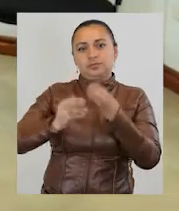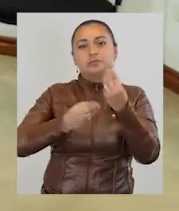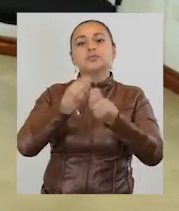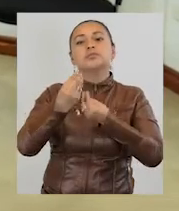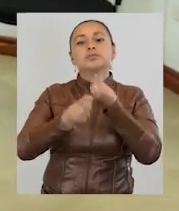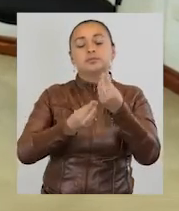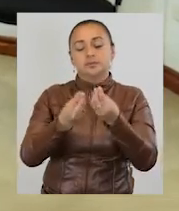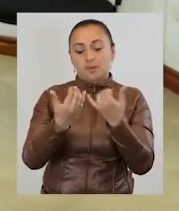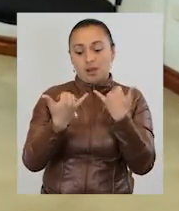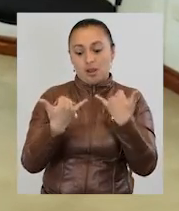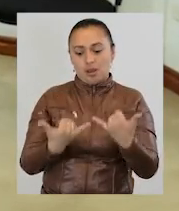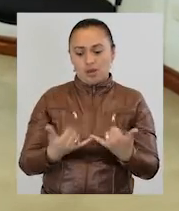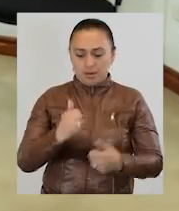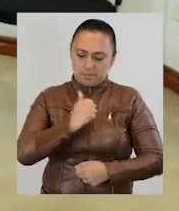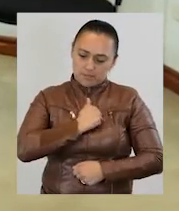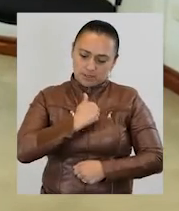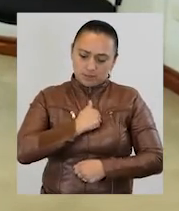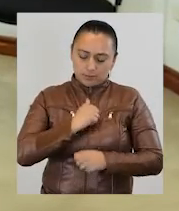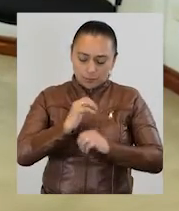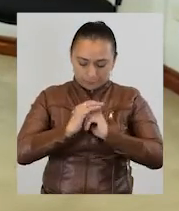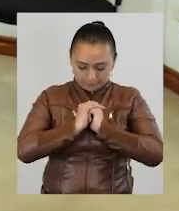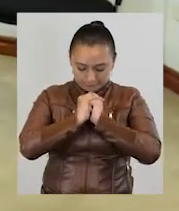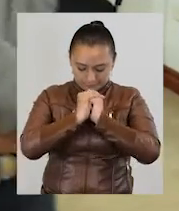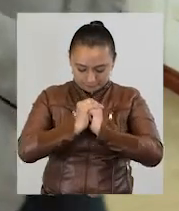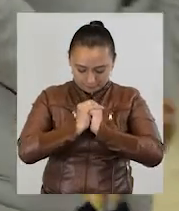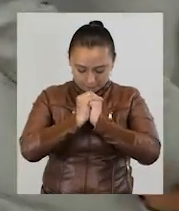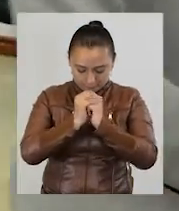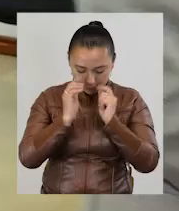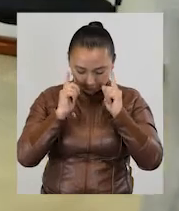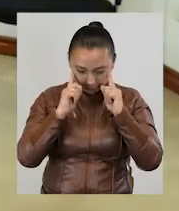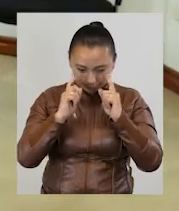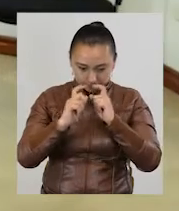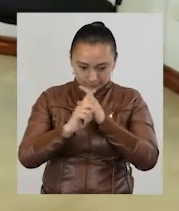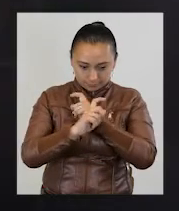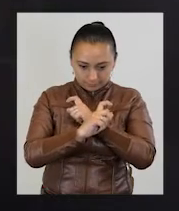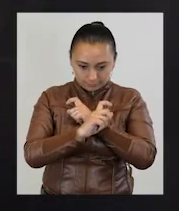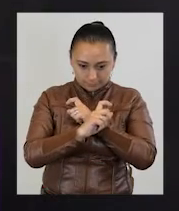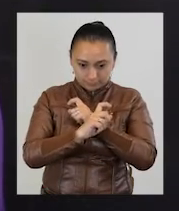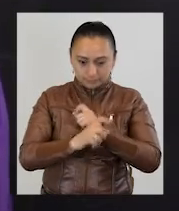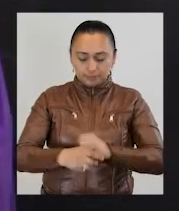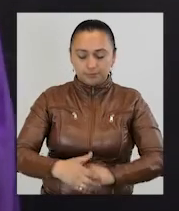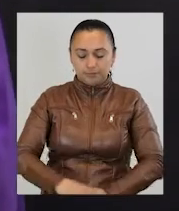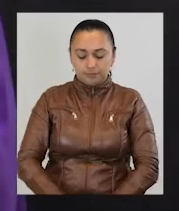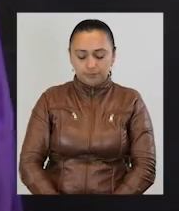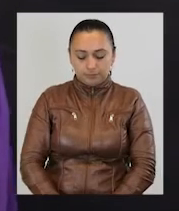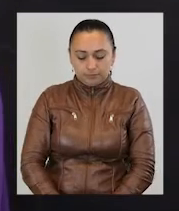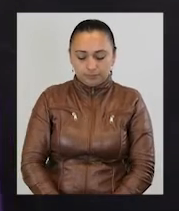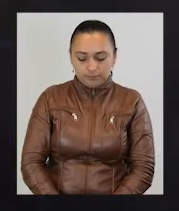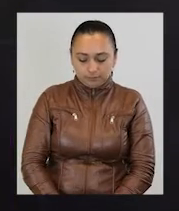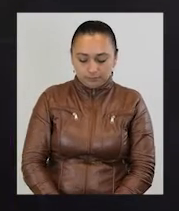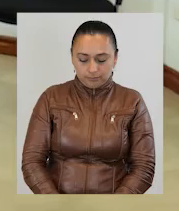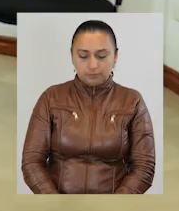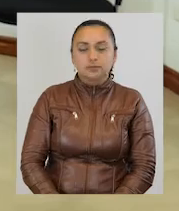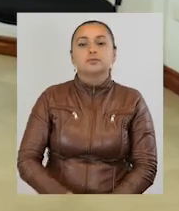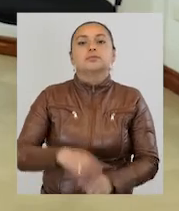ustedes coloque en este momento su necesidad en el corazón de Cristo.